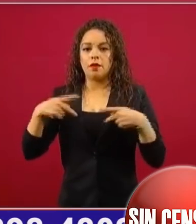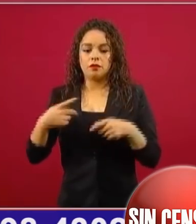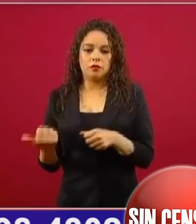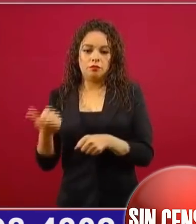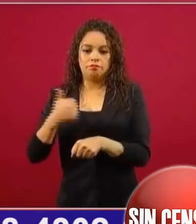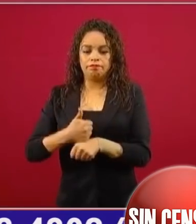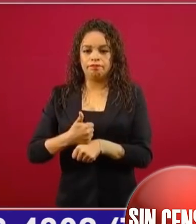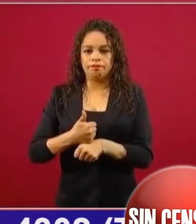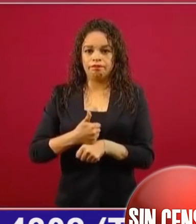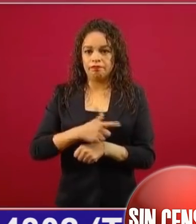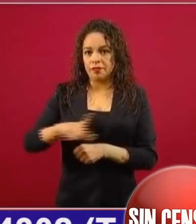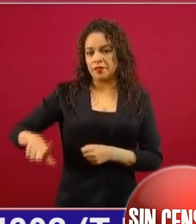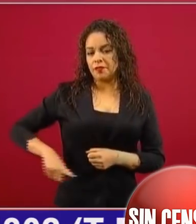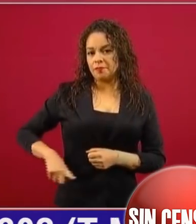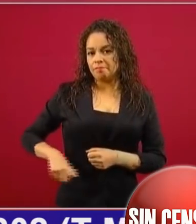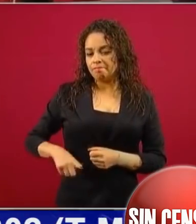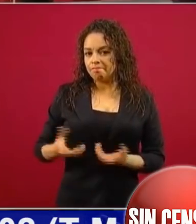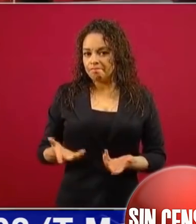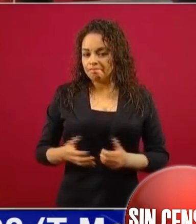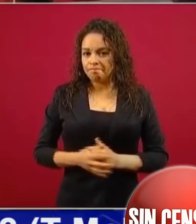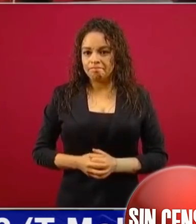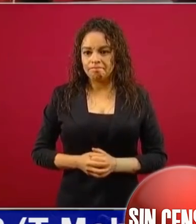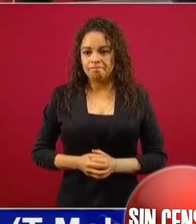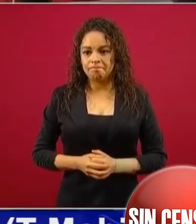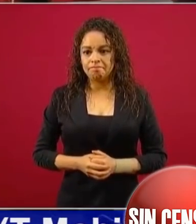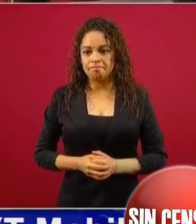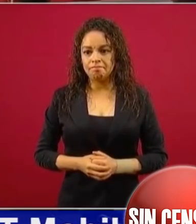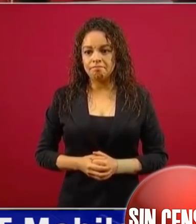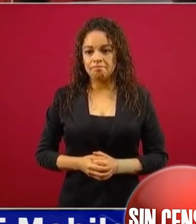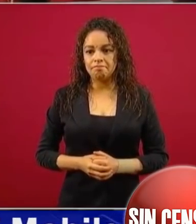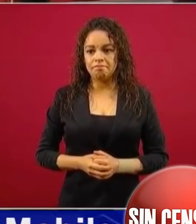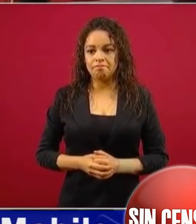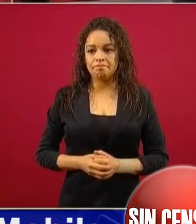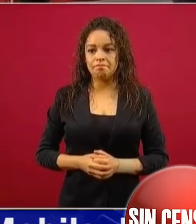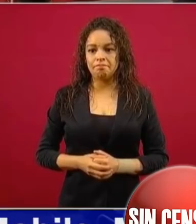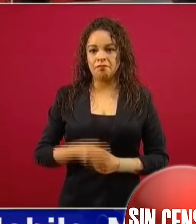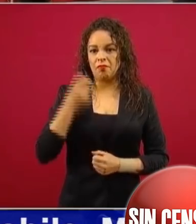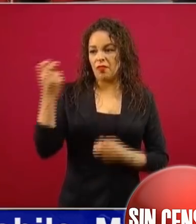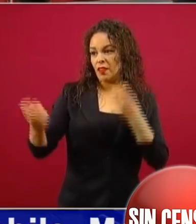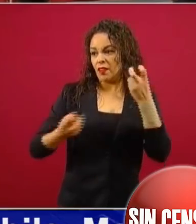ahora se convirtieron de la noche a la mañana